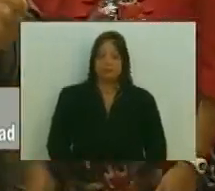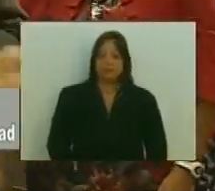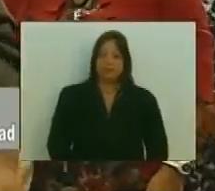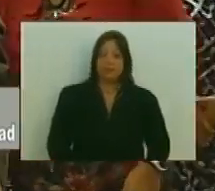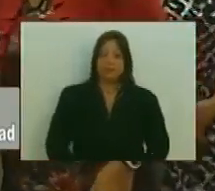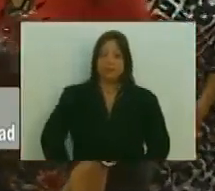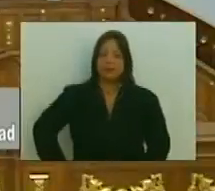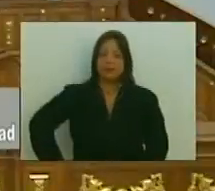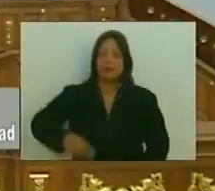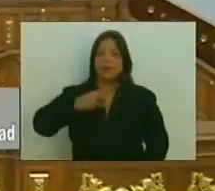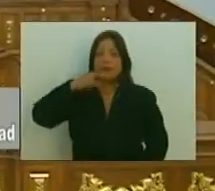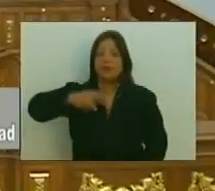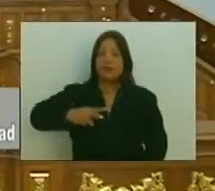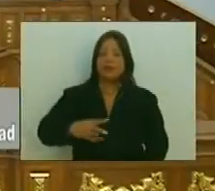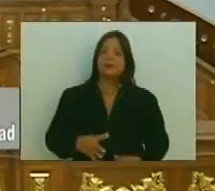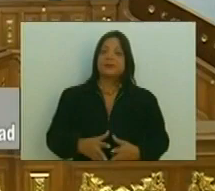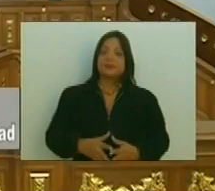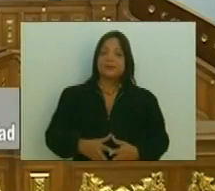Camaradas,